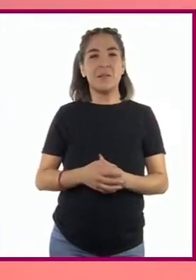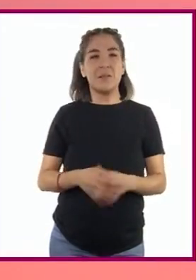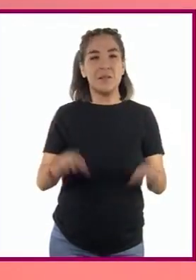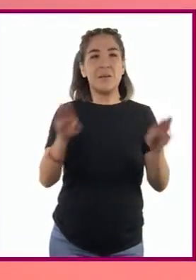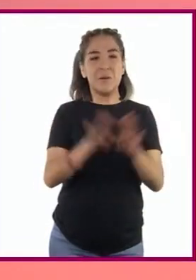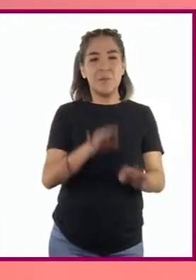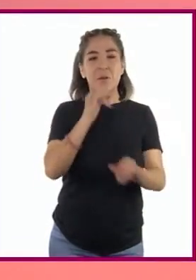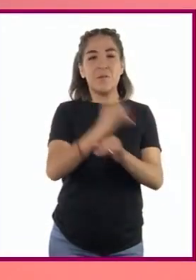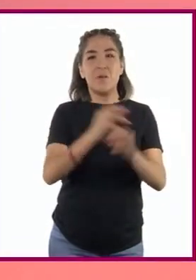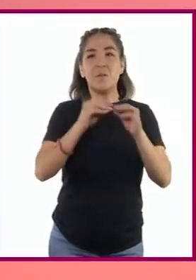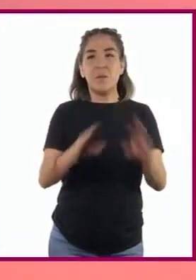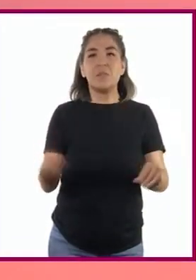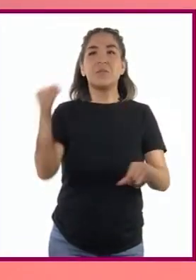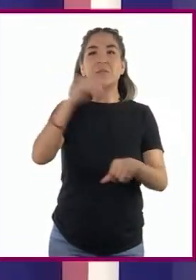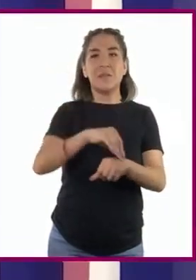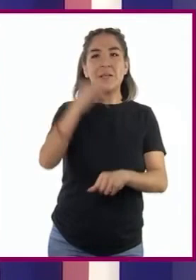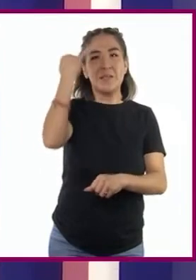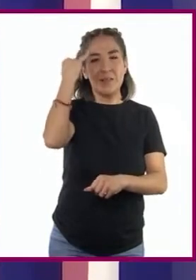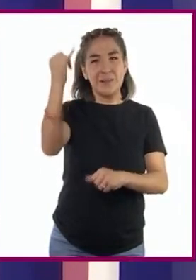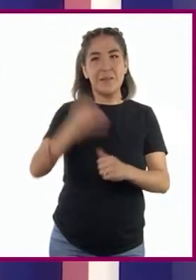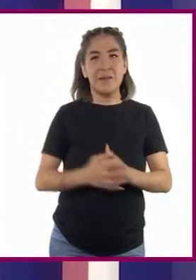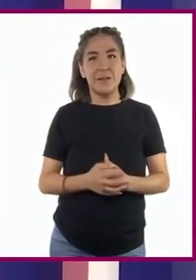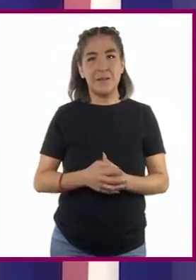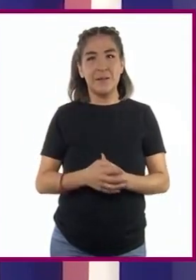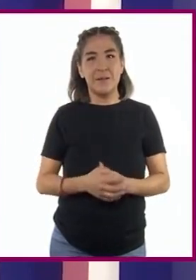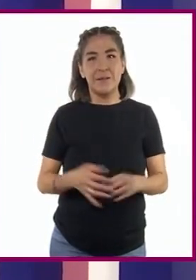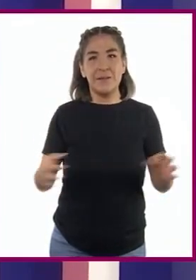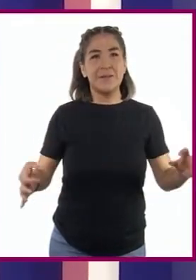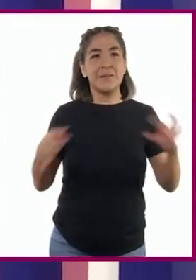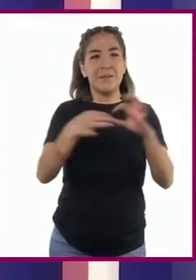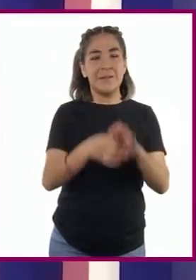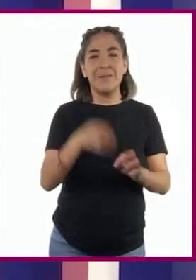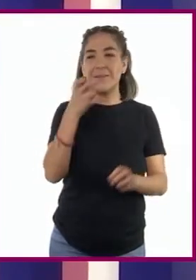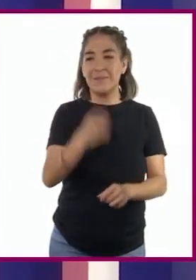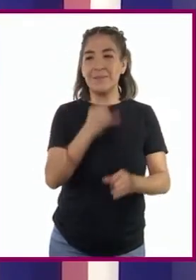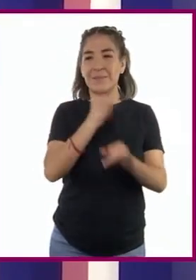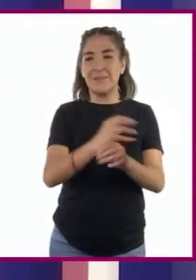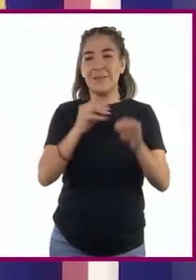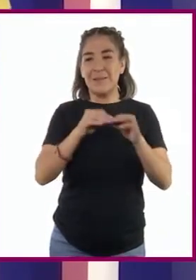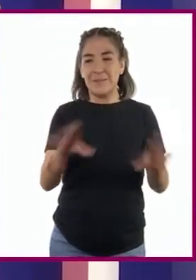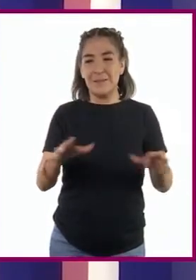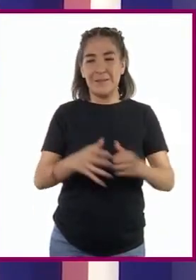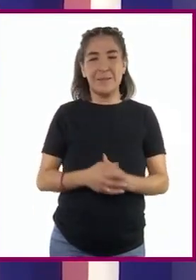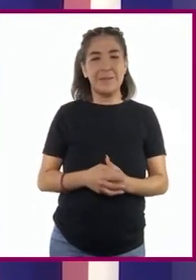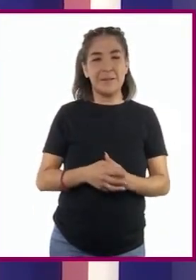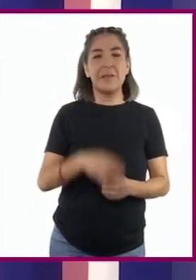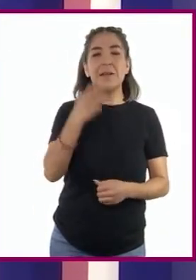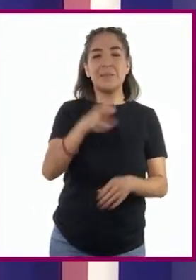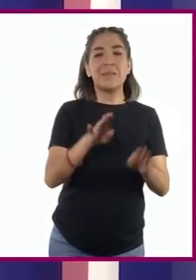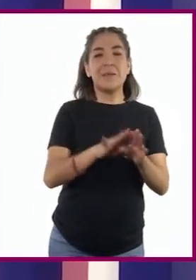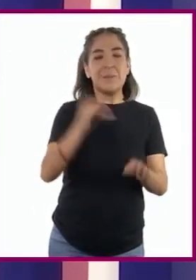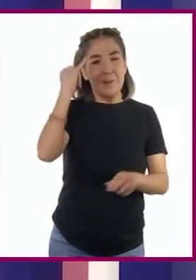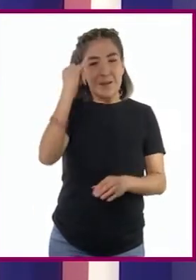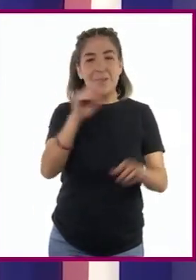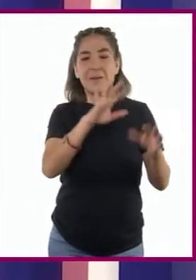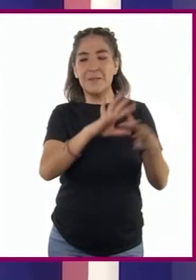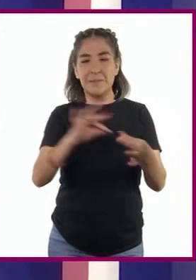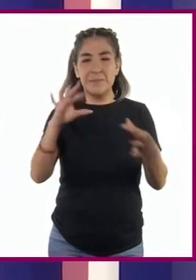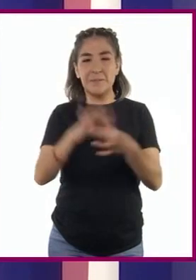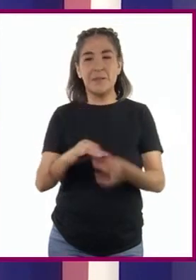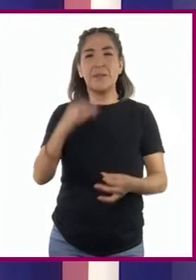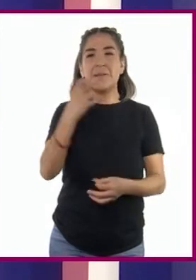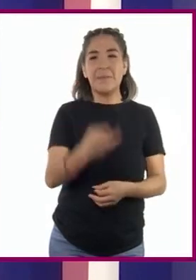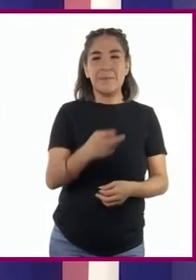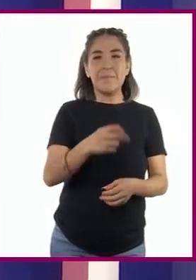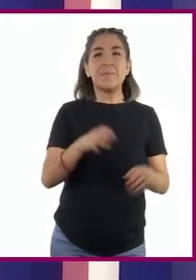así pues, añaden ideas. Los conectores que introducen información, unen o concluyen ideas, deben asegurar que la